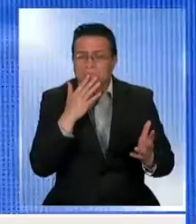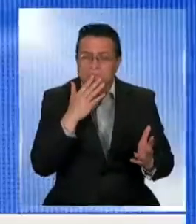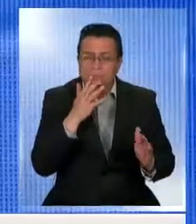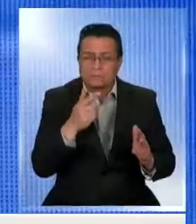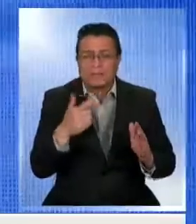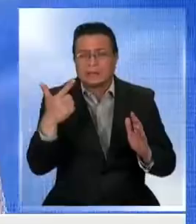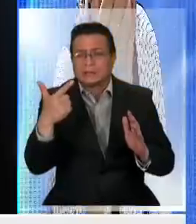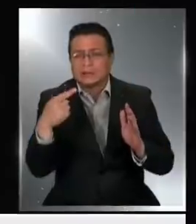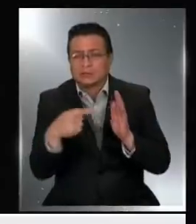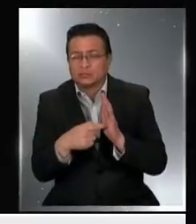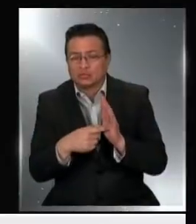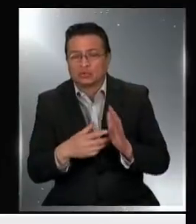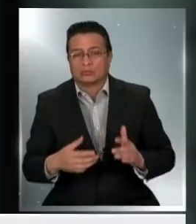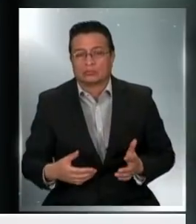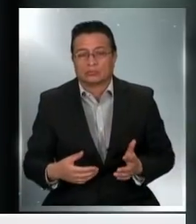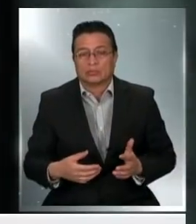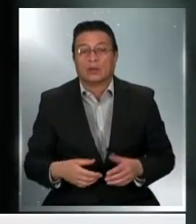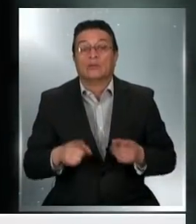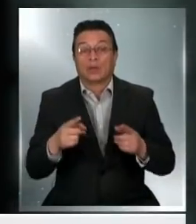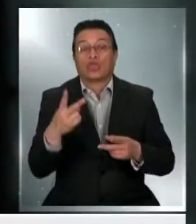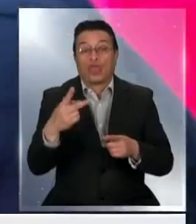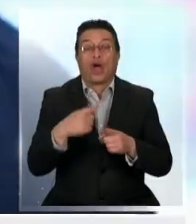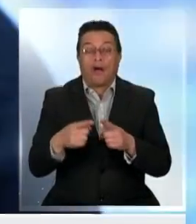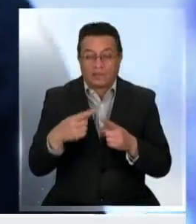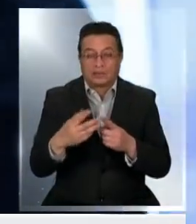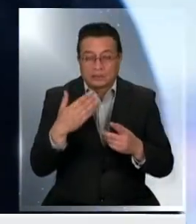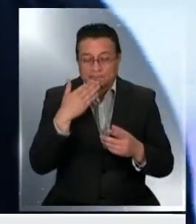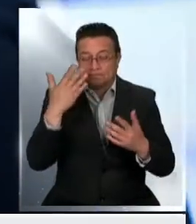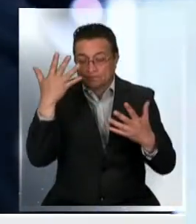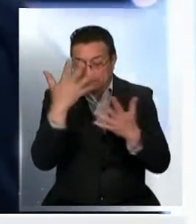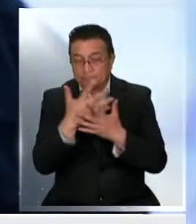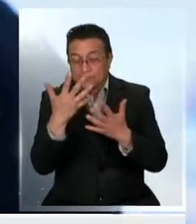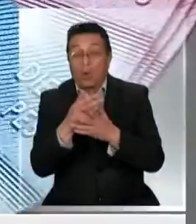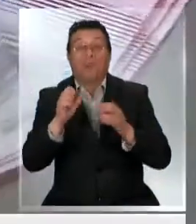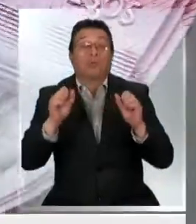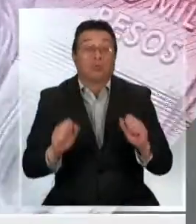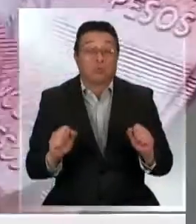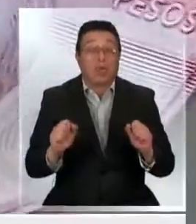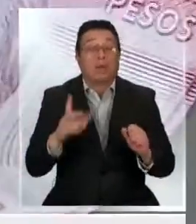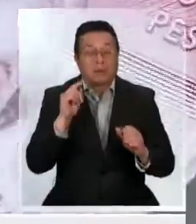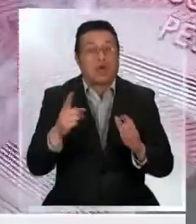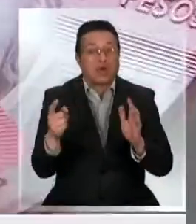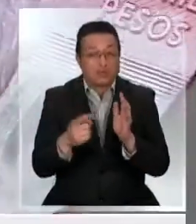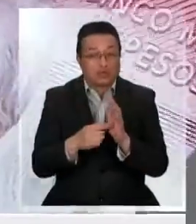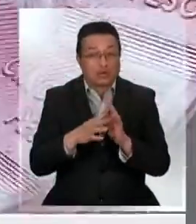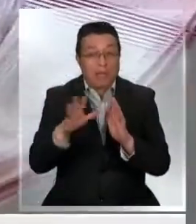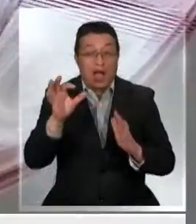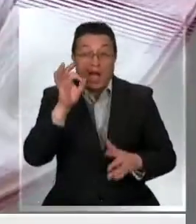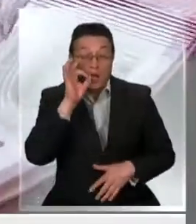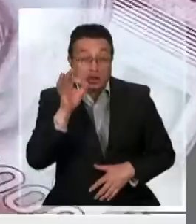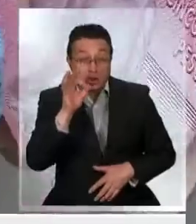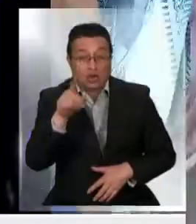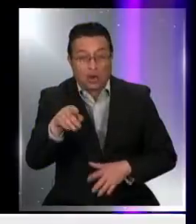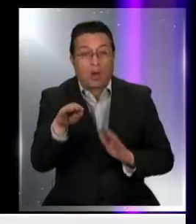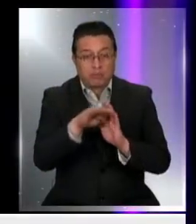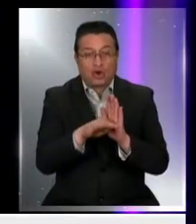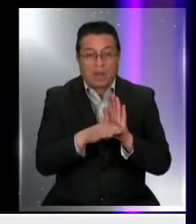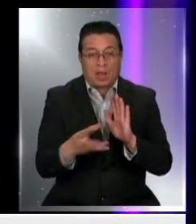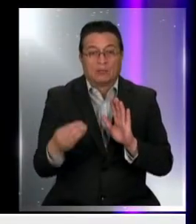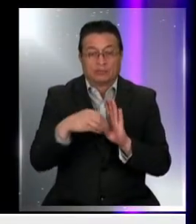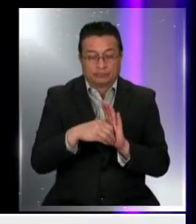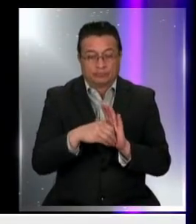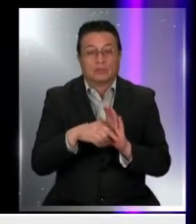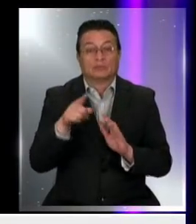Son 7 puntos. Dos veces tal vez se debe un lapsus, dirán otros, aunque el impuesto a los más ricos está en su programa.